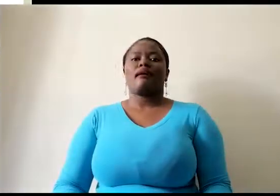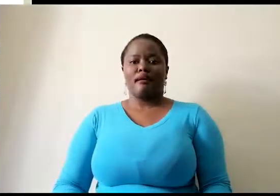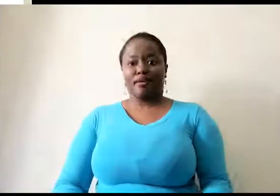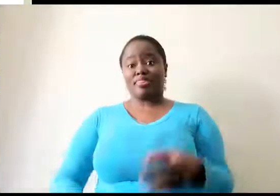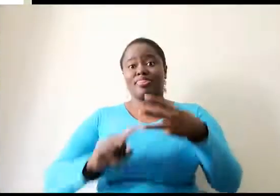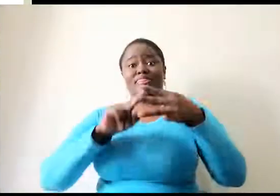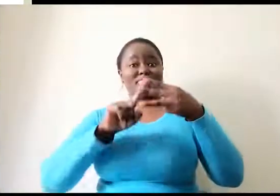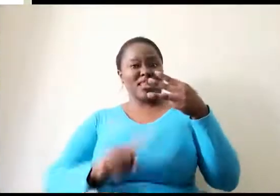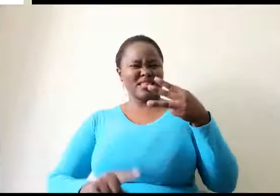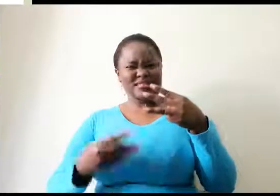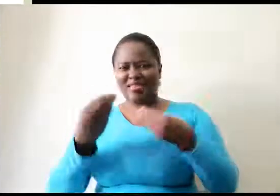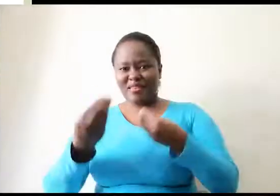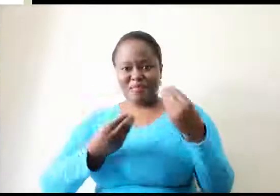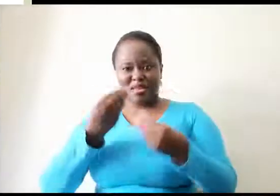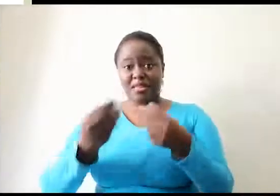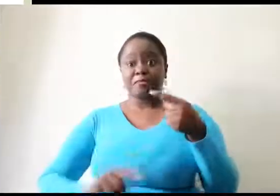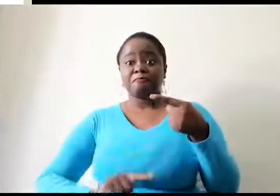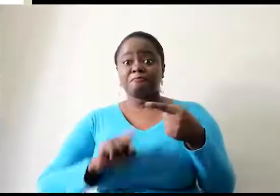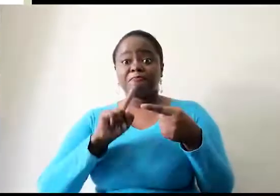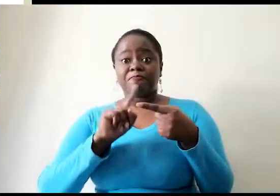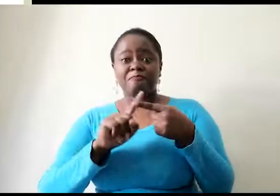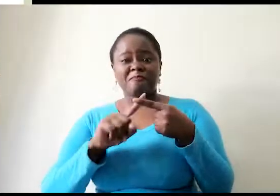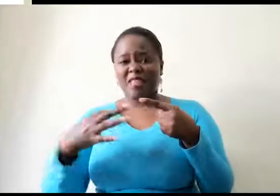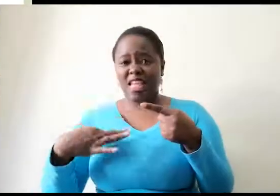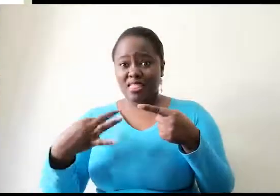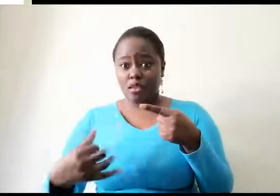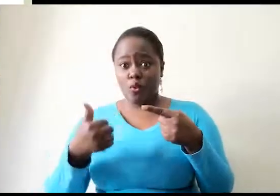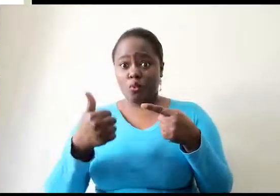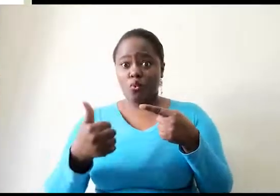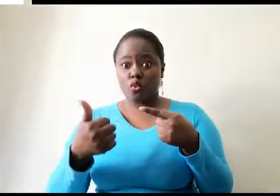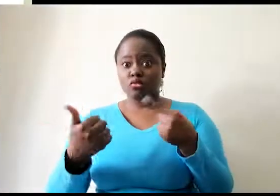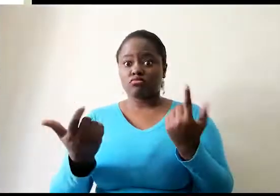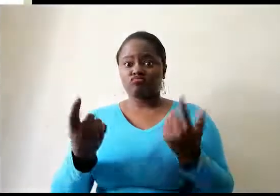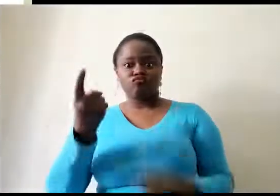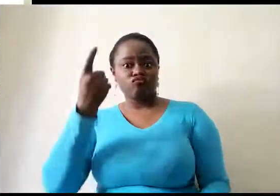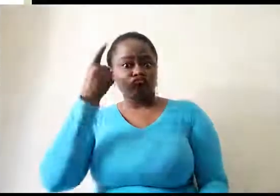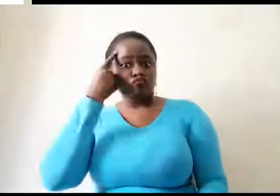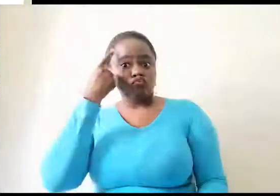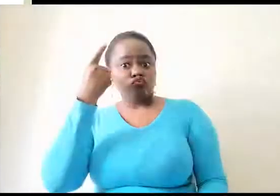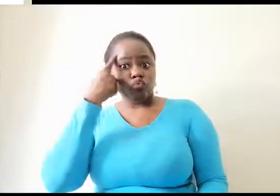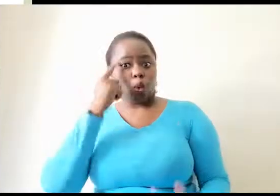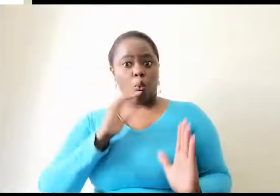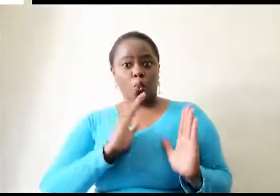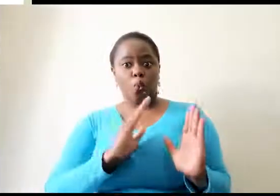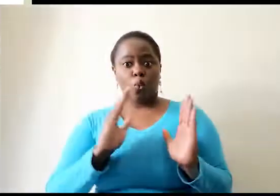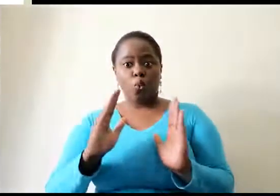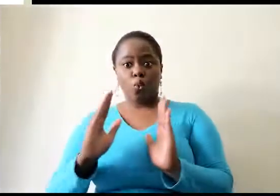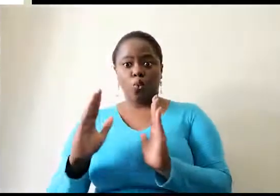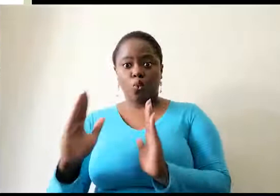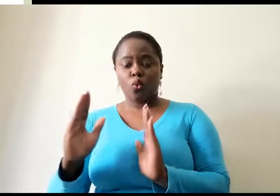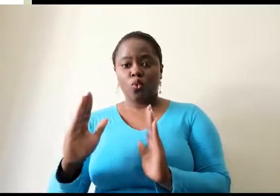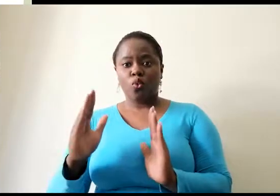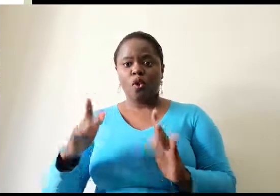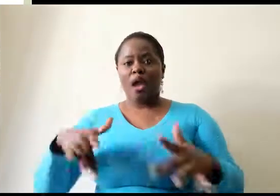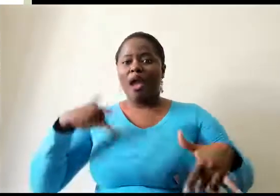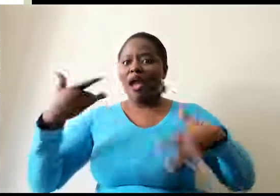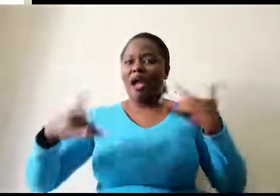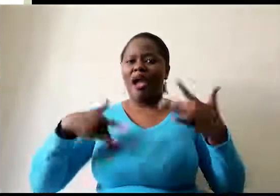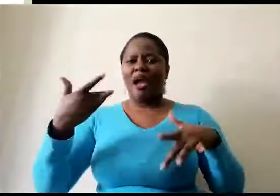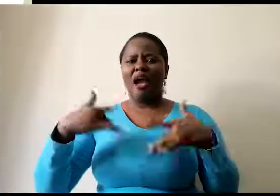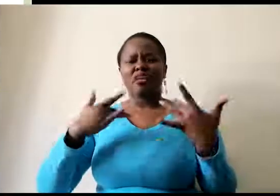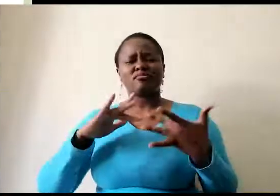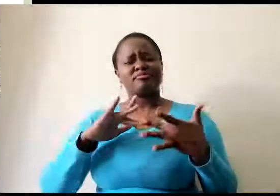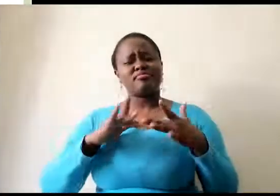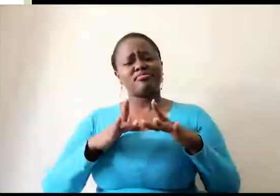hacer básicamente tres cosas. Número 1, administrar inteligentemente los placeres y